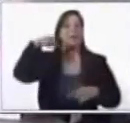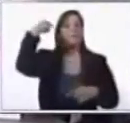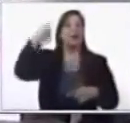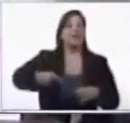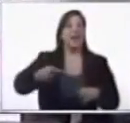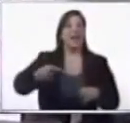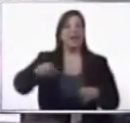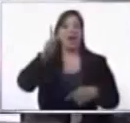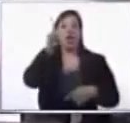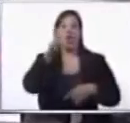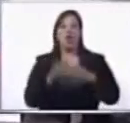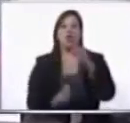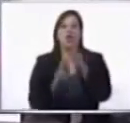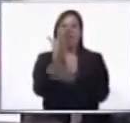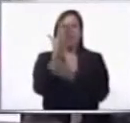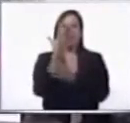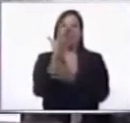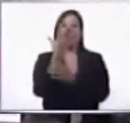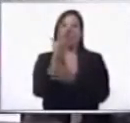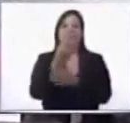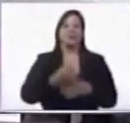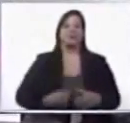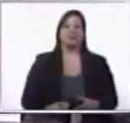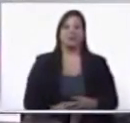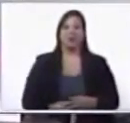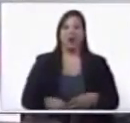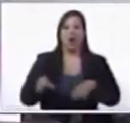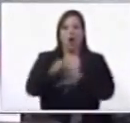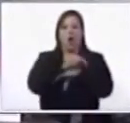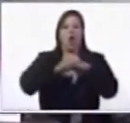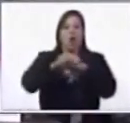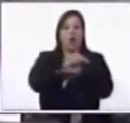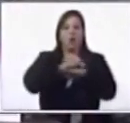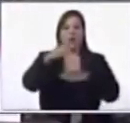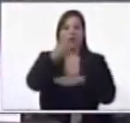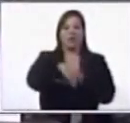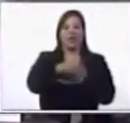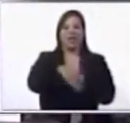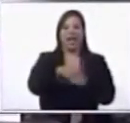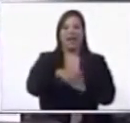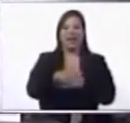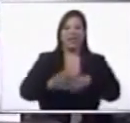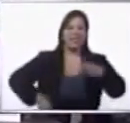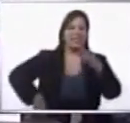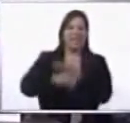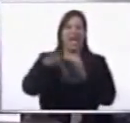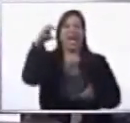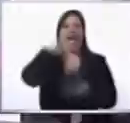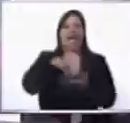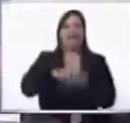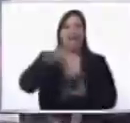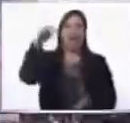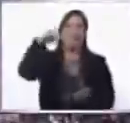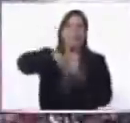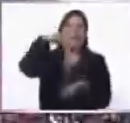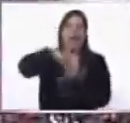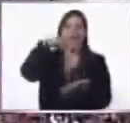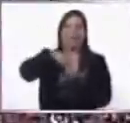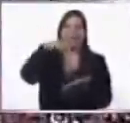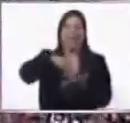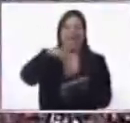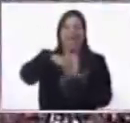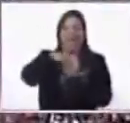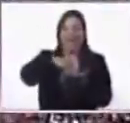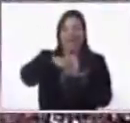Mañana 2 de mayo, el gobierno de calle llega al estado Miranda, con